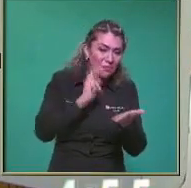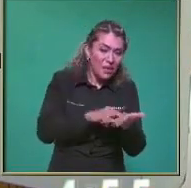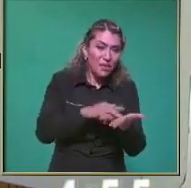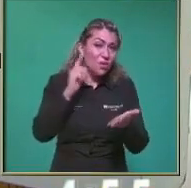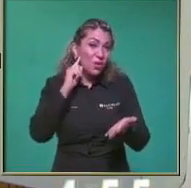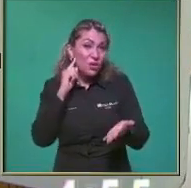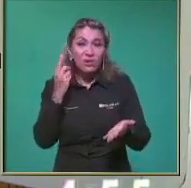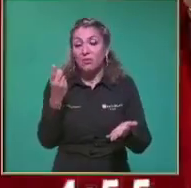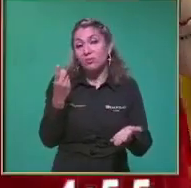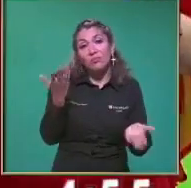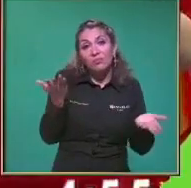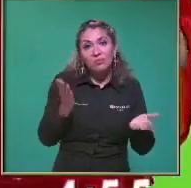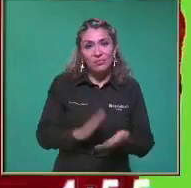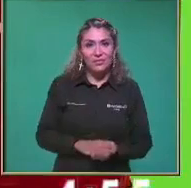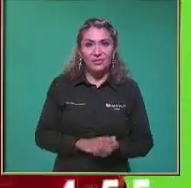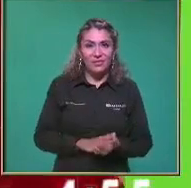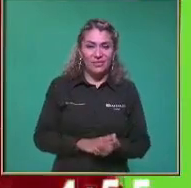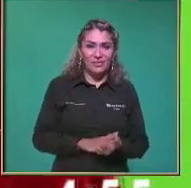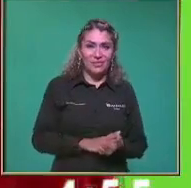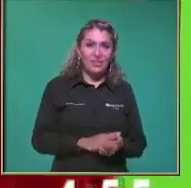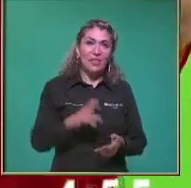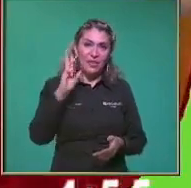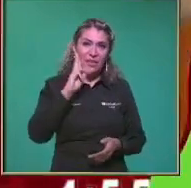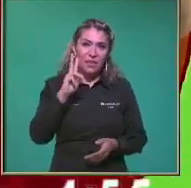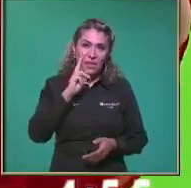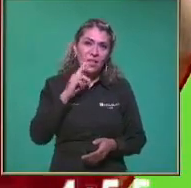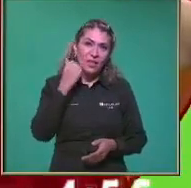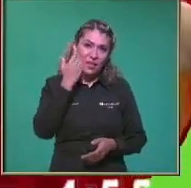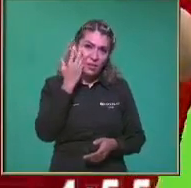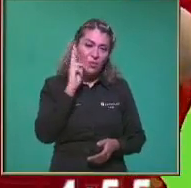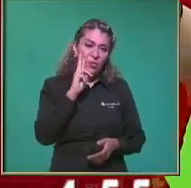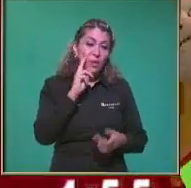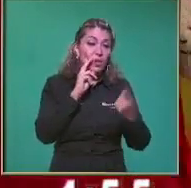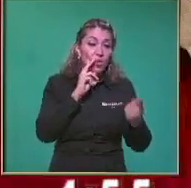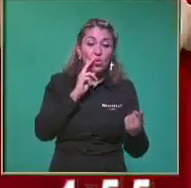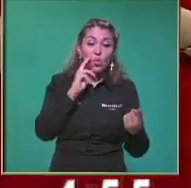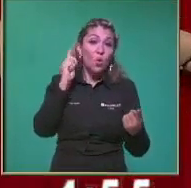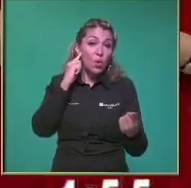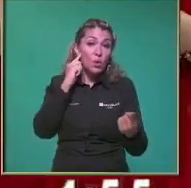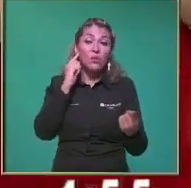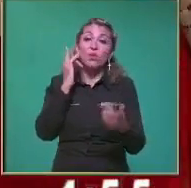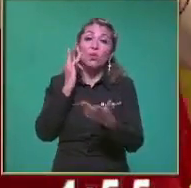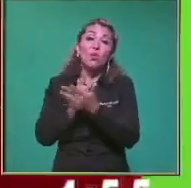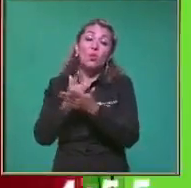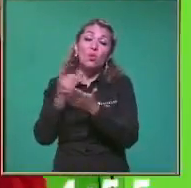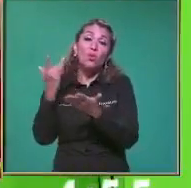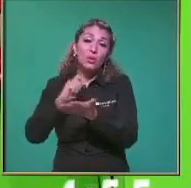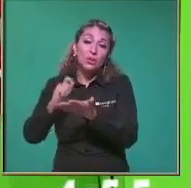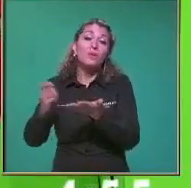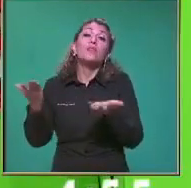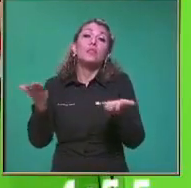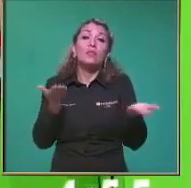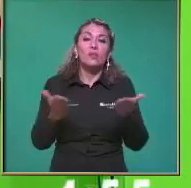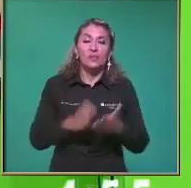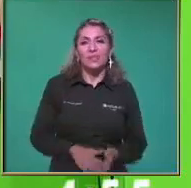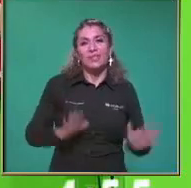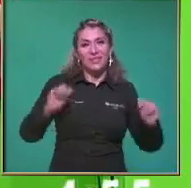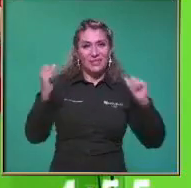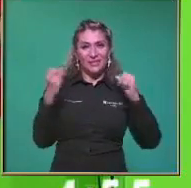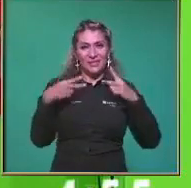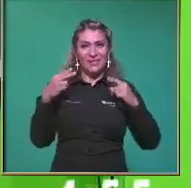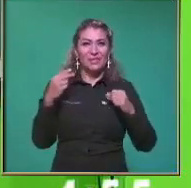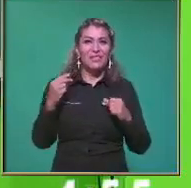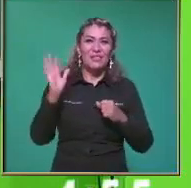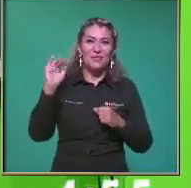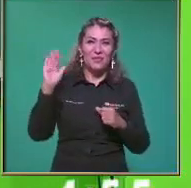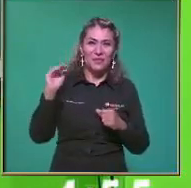resolverlo. ¿Sí? Y nosotros es lo que necesitamos saber, en cuál de los dos estás. Muy bien, chicos, yo me despido de ustedes por esta ocasión y